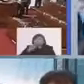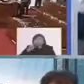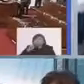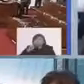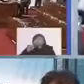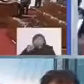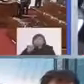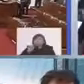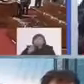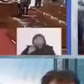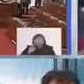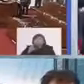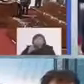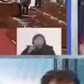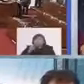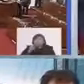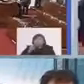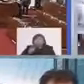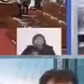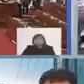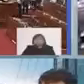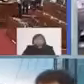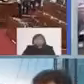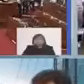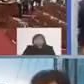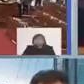mencionado como presidente, debería ser el presidente del cuerpo en Perú.